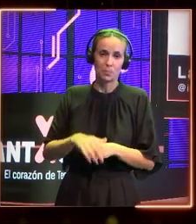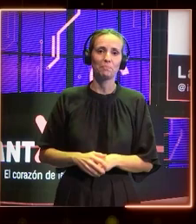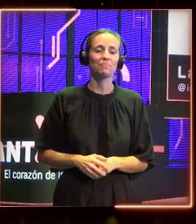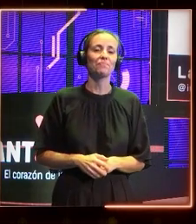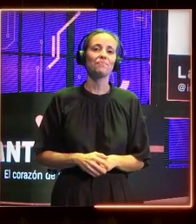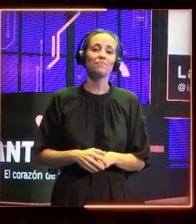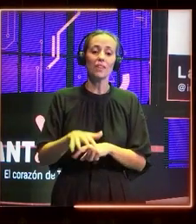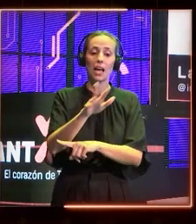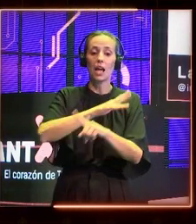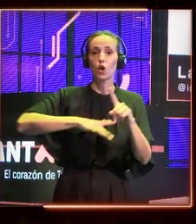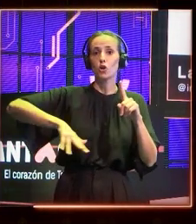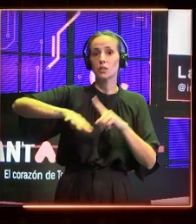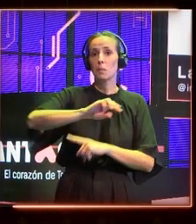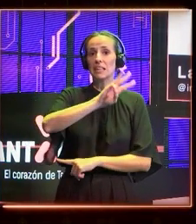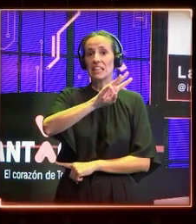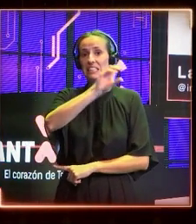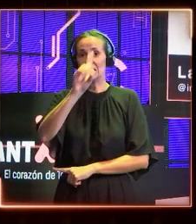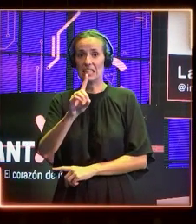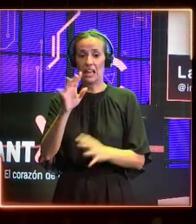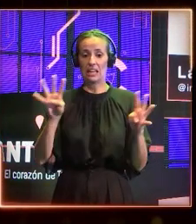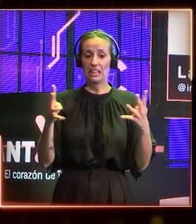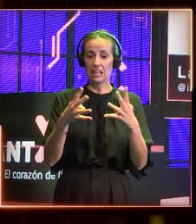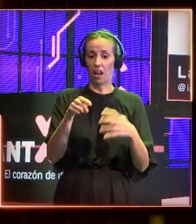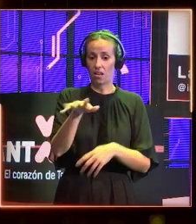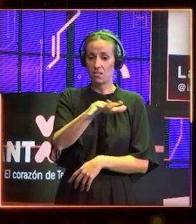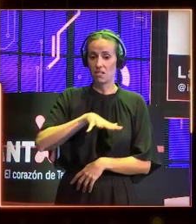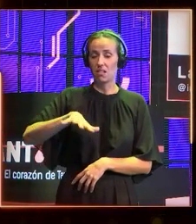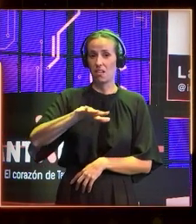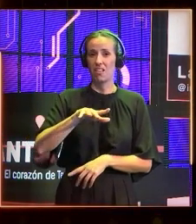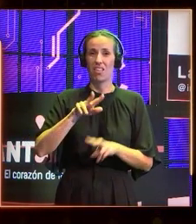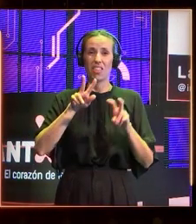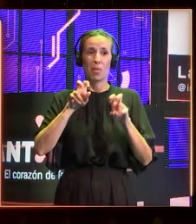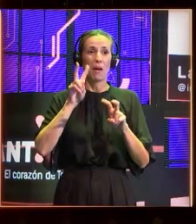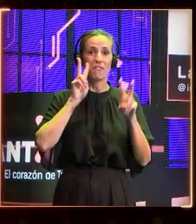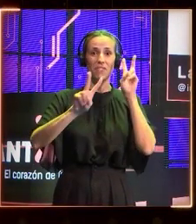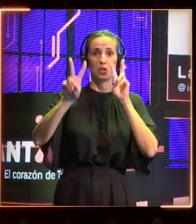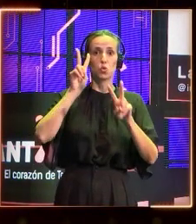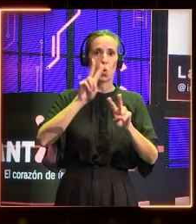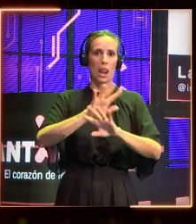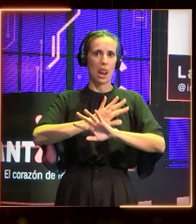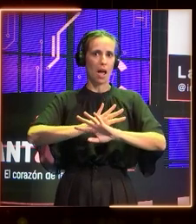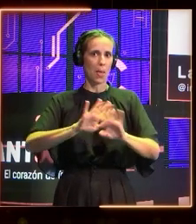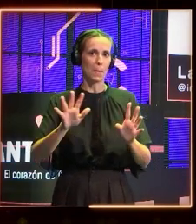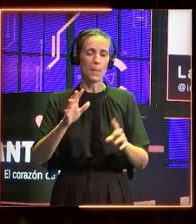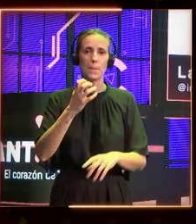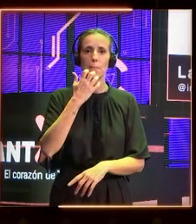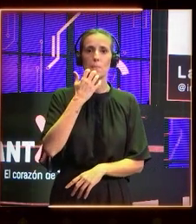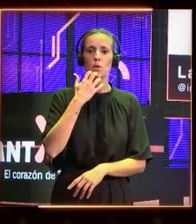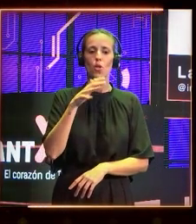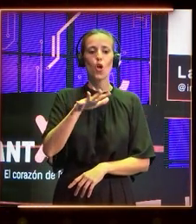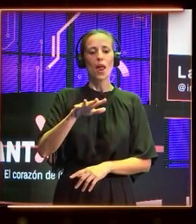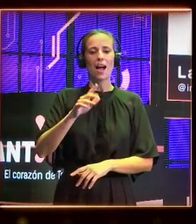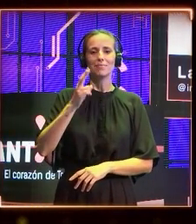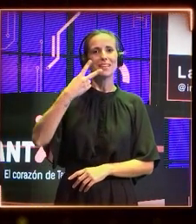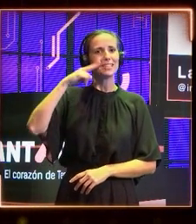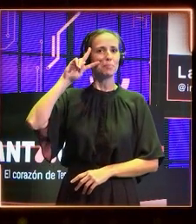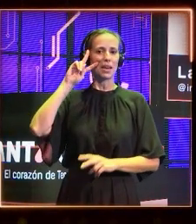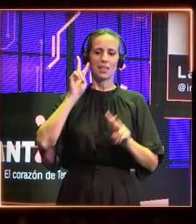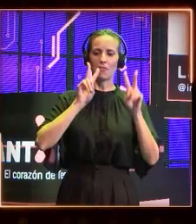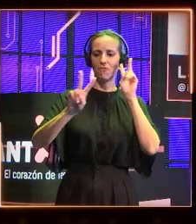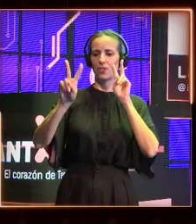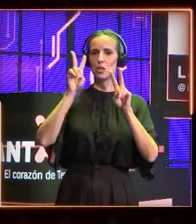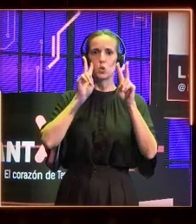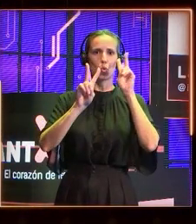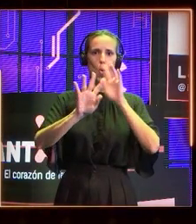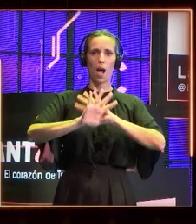ecosistema de internet 3D hay que tener muy claro que no es solo la capa visual como esta Hablando ahora de esa parte más experiencial visual sino